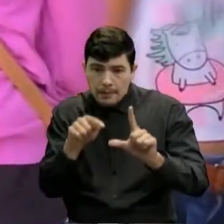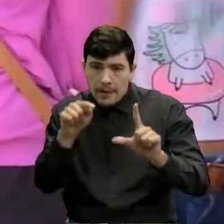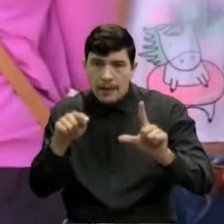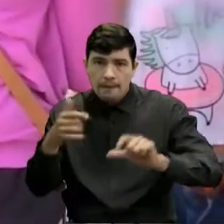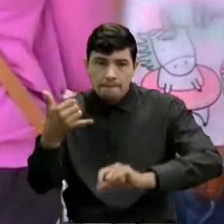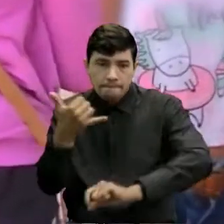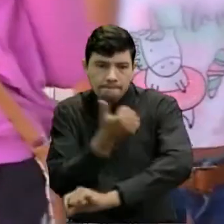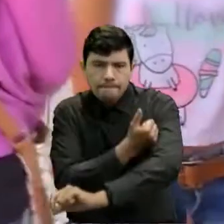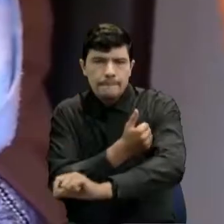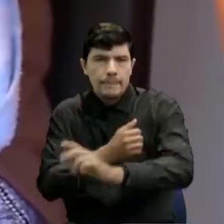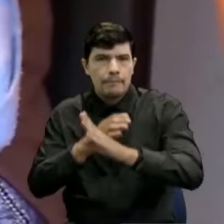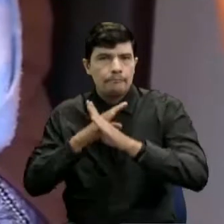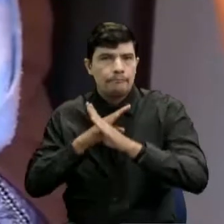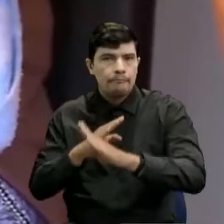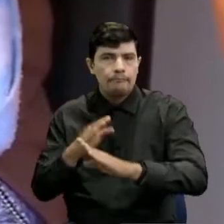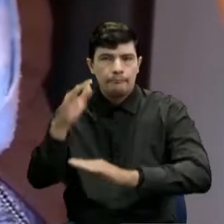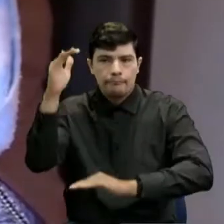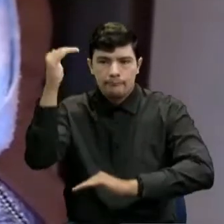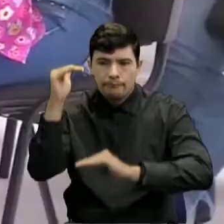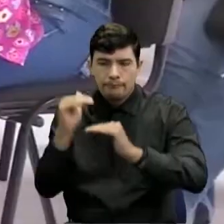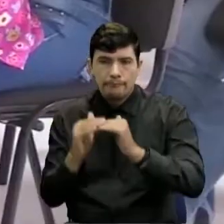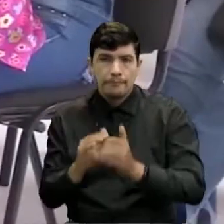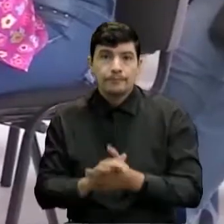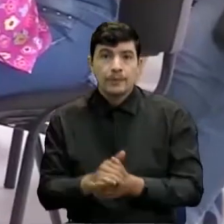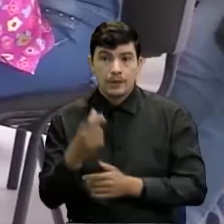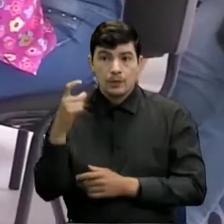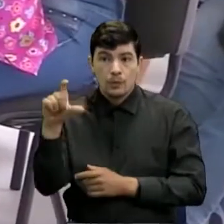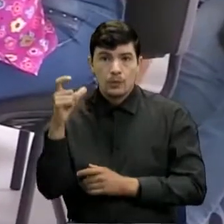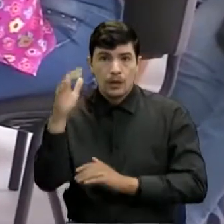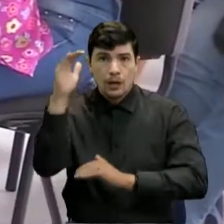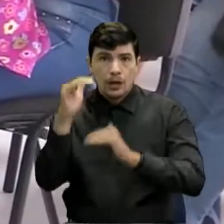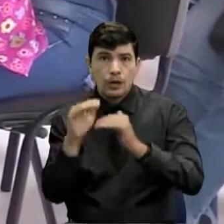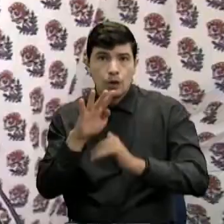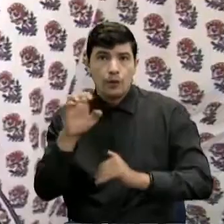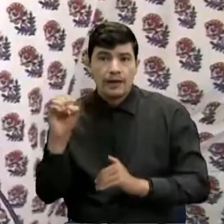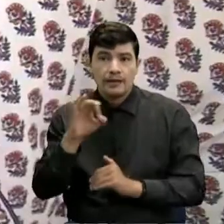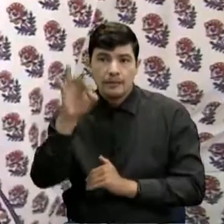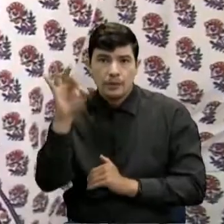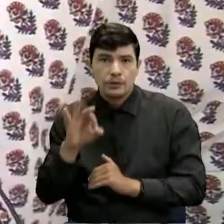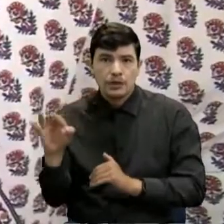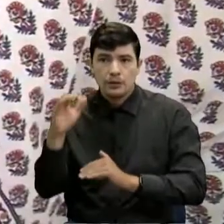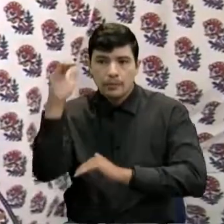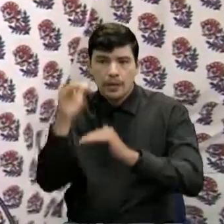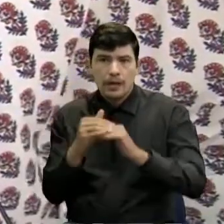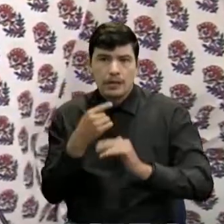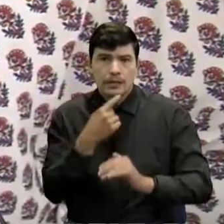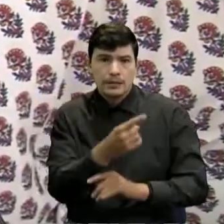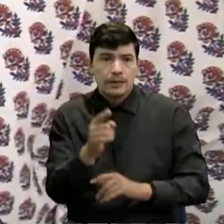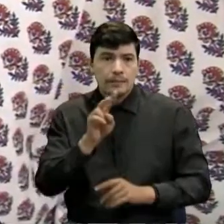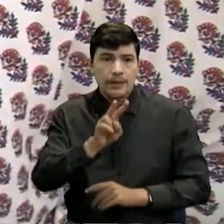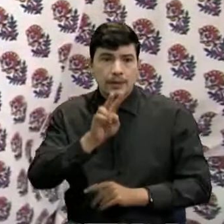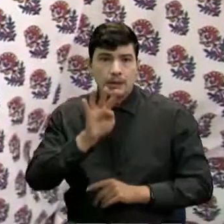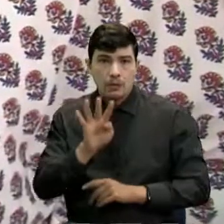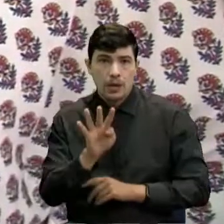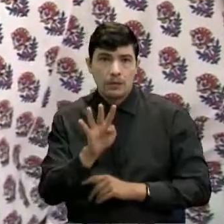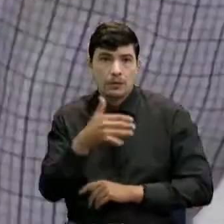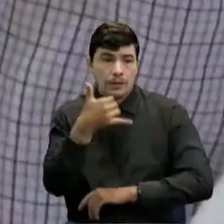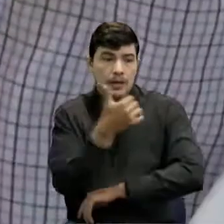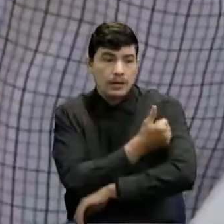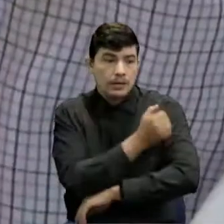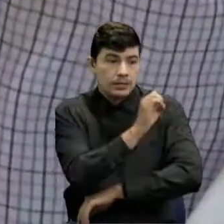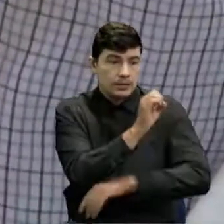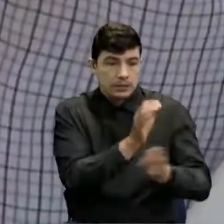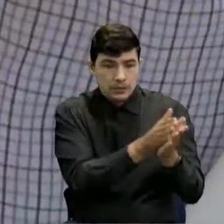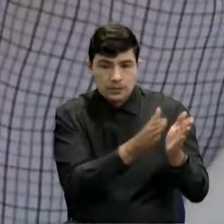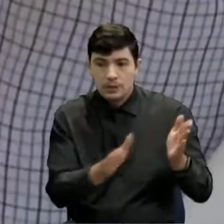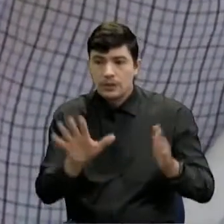Cúcuta, hasta un 90% se redujo el proceso de vacunación durante la pandemia. Esto quiere decir que las 24 vacunas que se aplican a los menores de 0 a 5